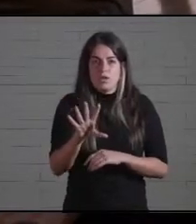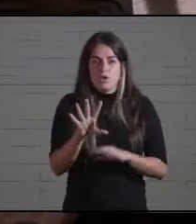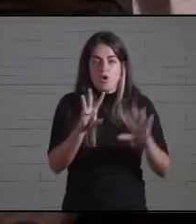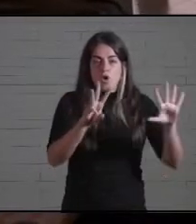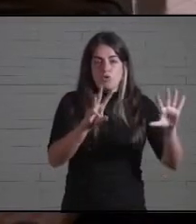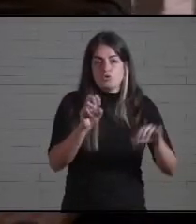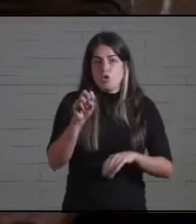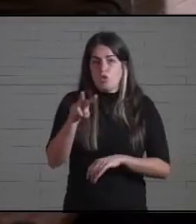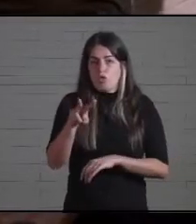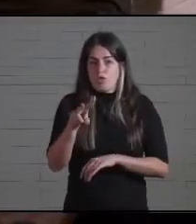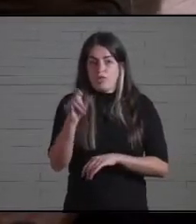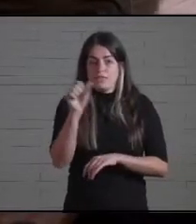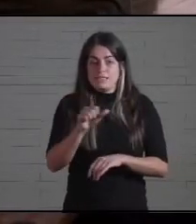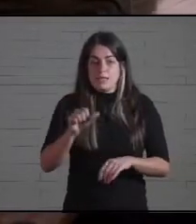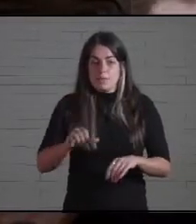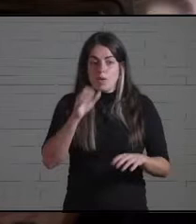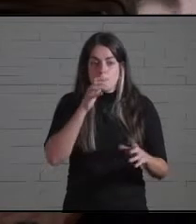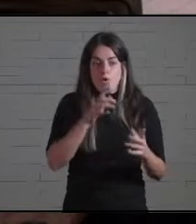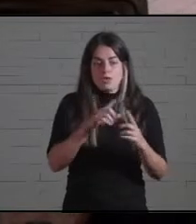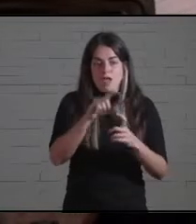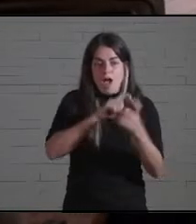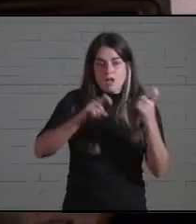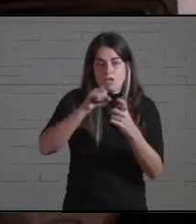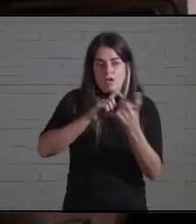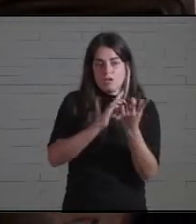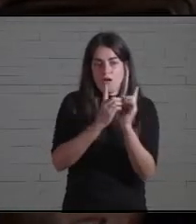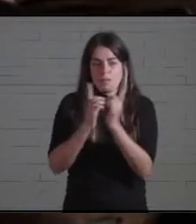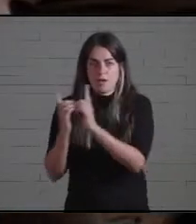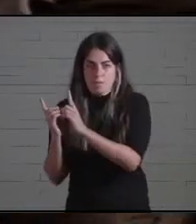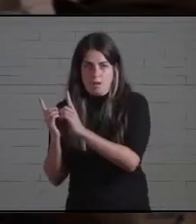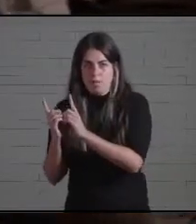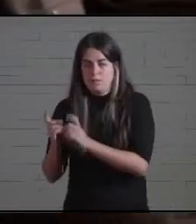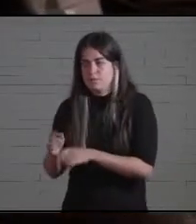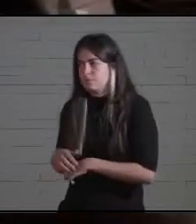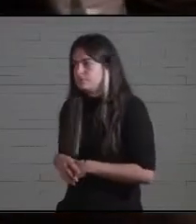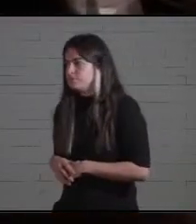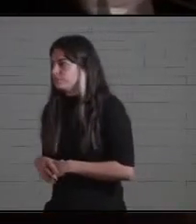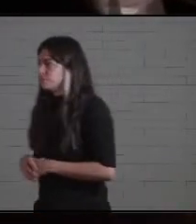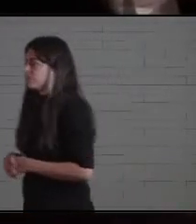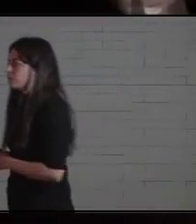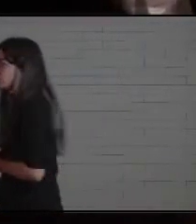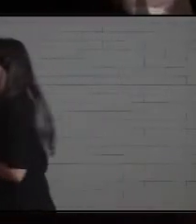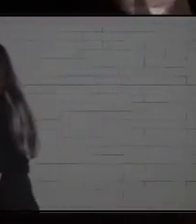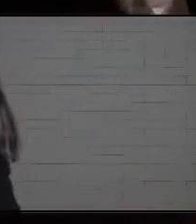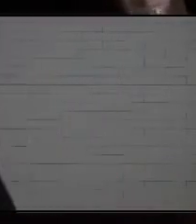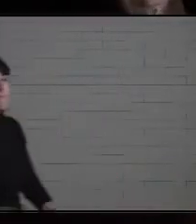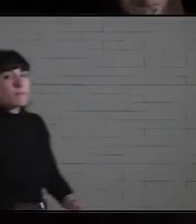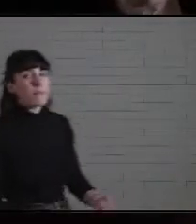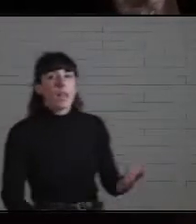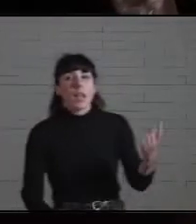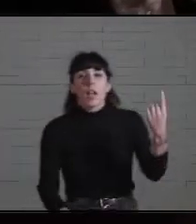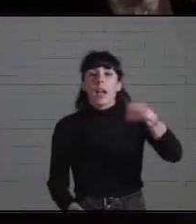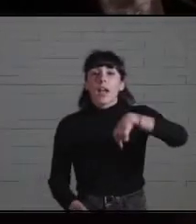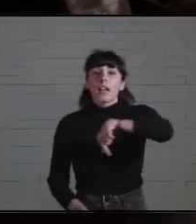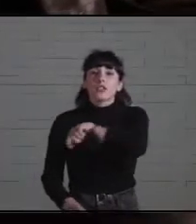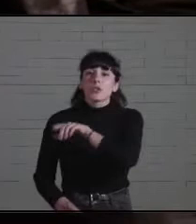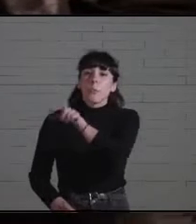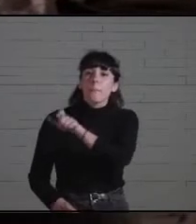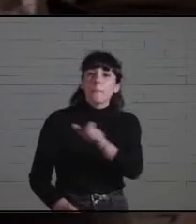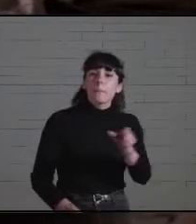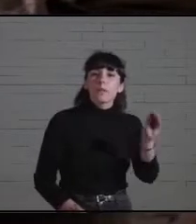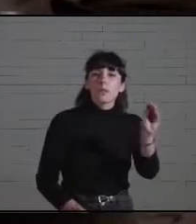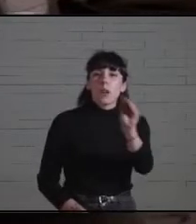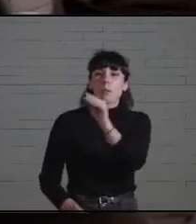2, 4, 5, 8, 12 semanas, porque ha ido cambiando año a año. Entonces, nosotros hemos preguntado a personas que tuvieron